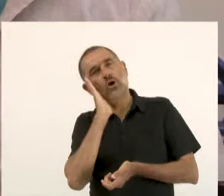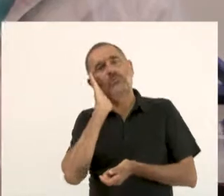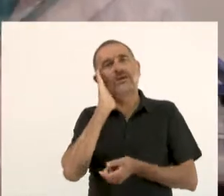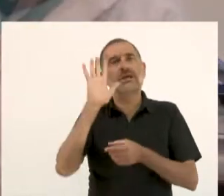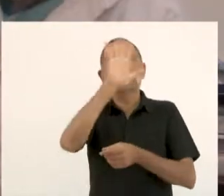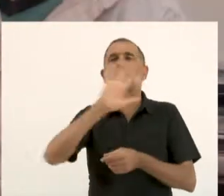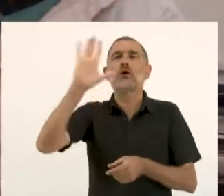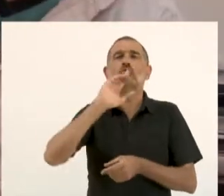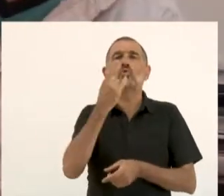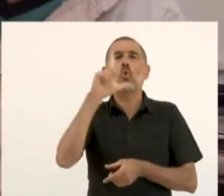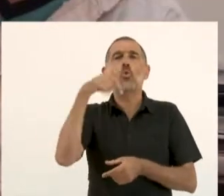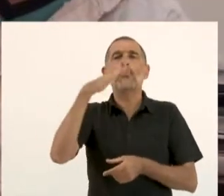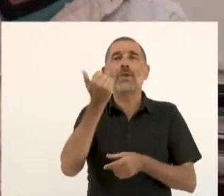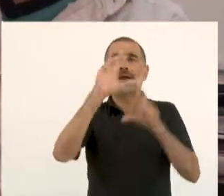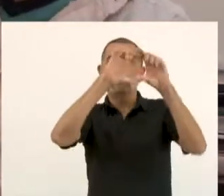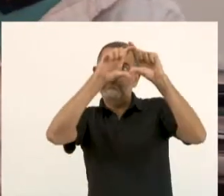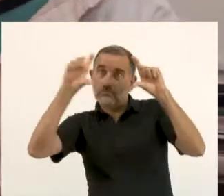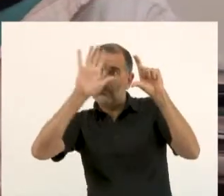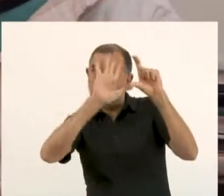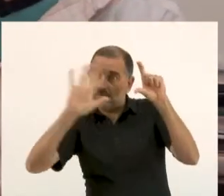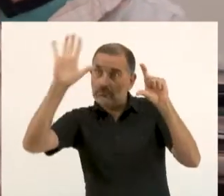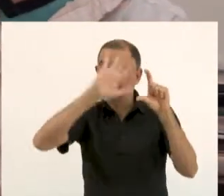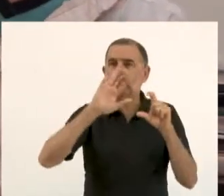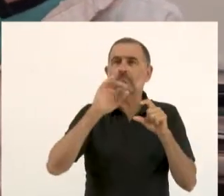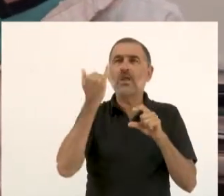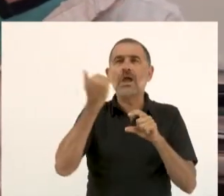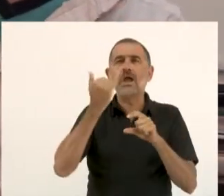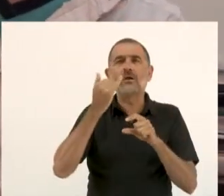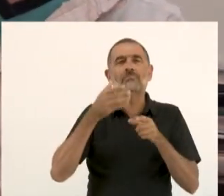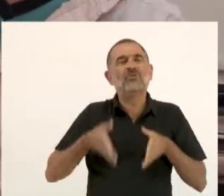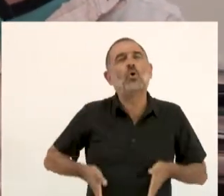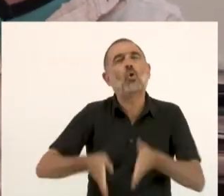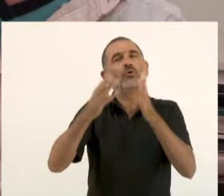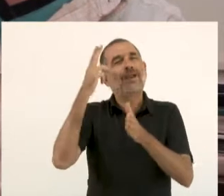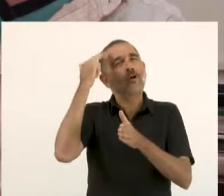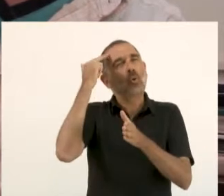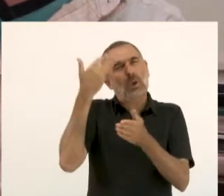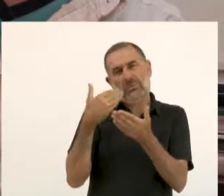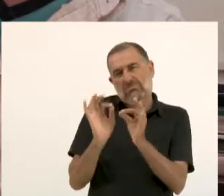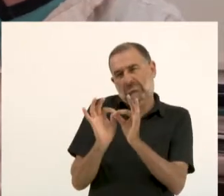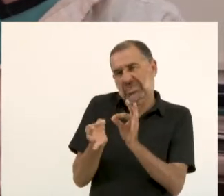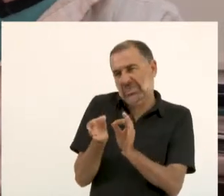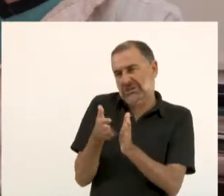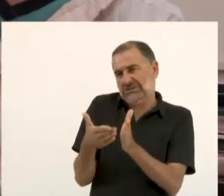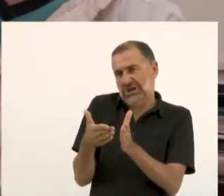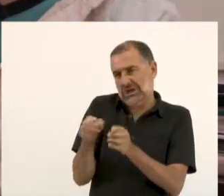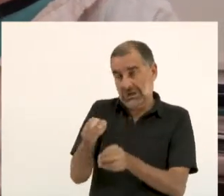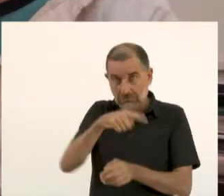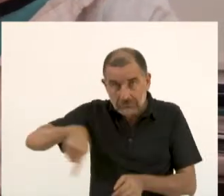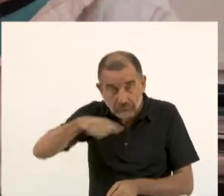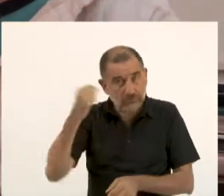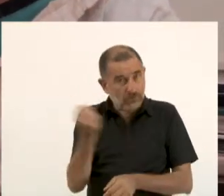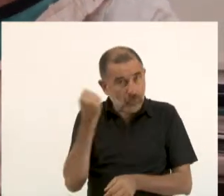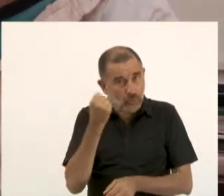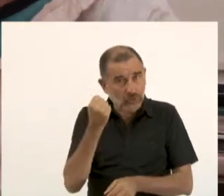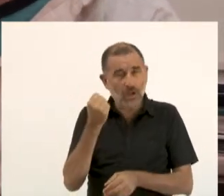9. Creo que es de suma importancia porque es sacarle una veda